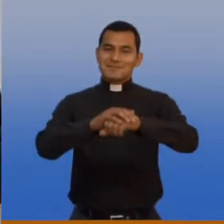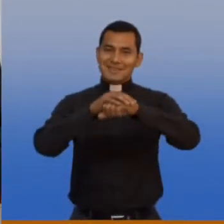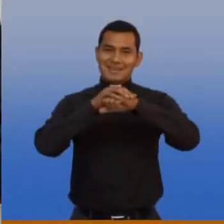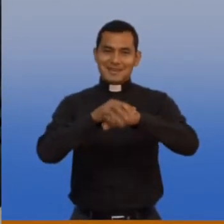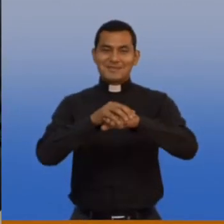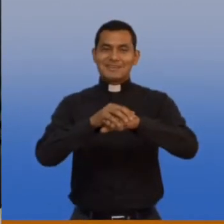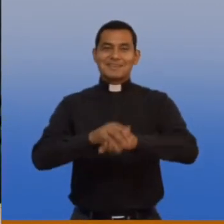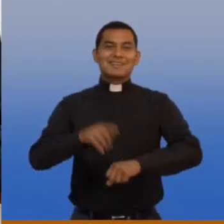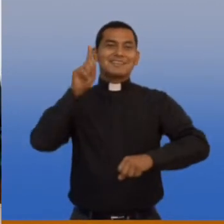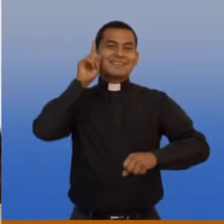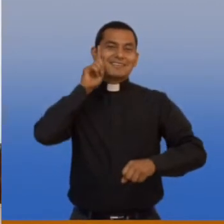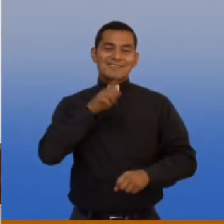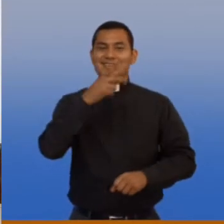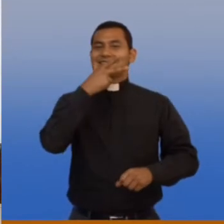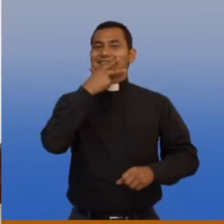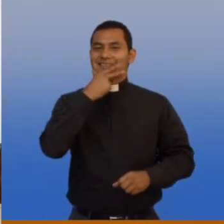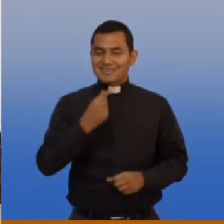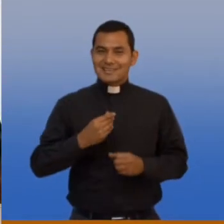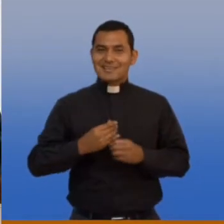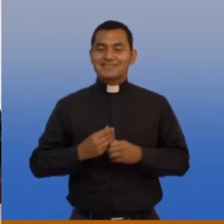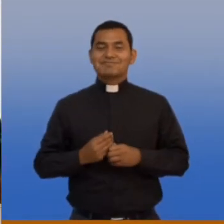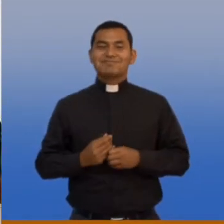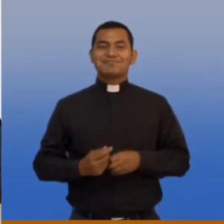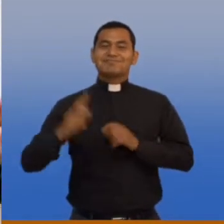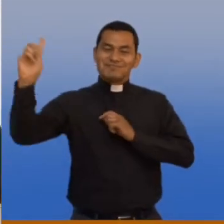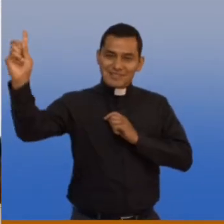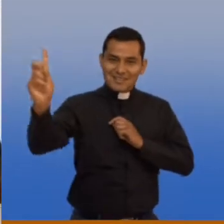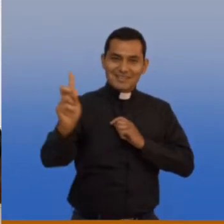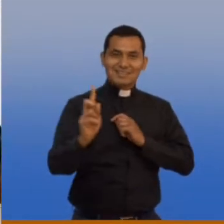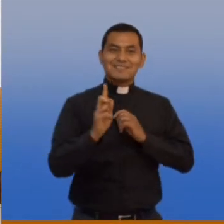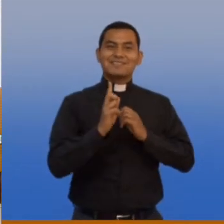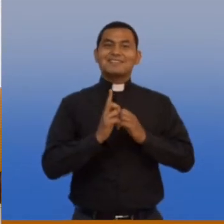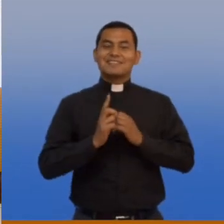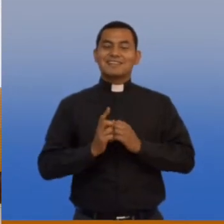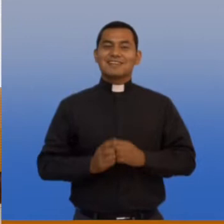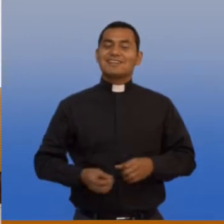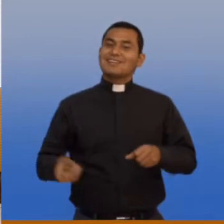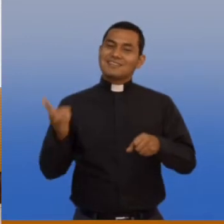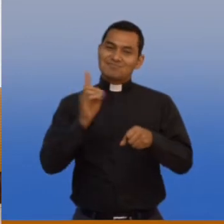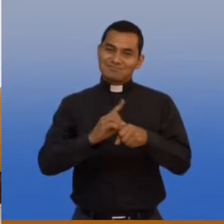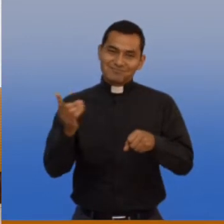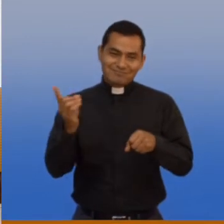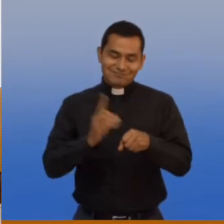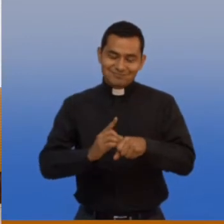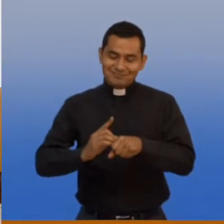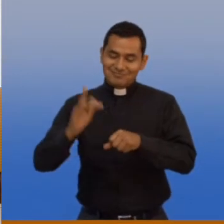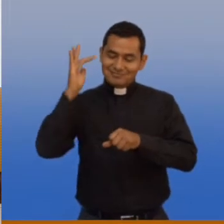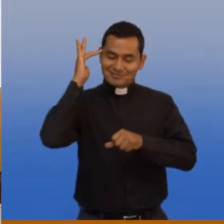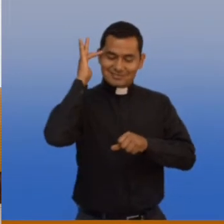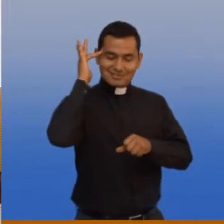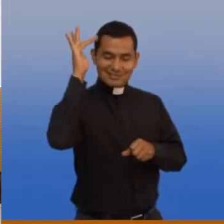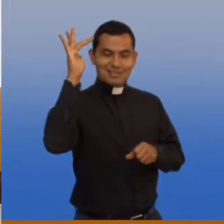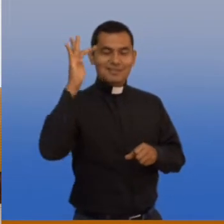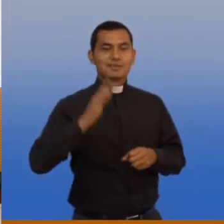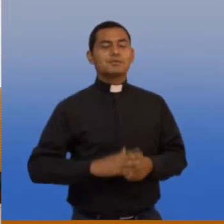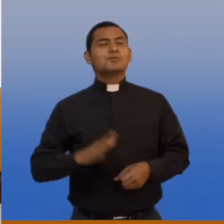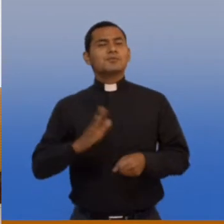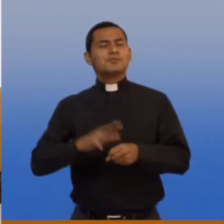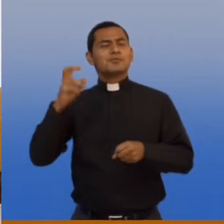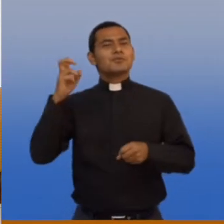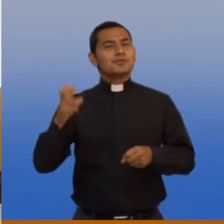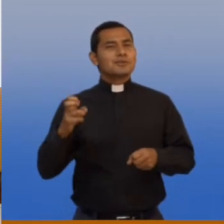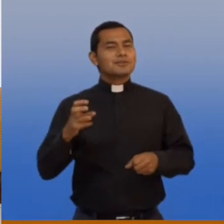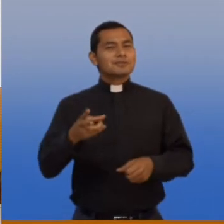Amigas, amigos, se acercan ya los días santos, la Semana Mayor que se llama, la Semana Santa. Por este